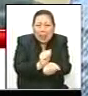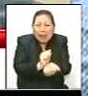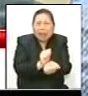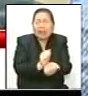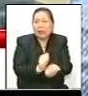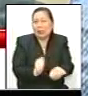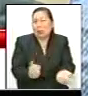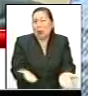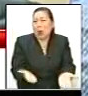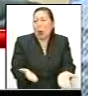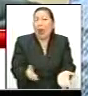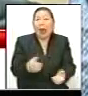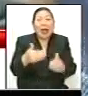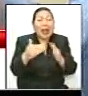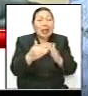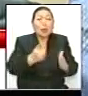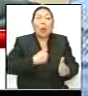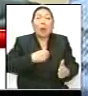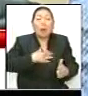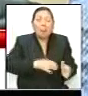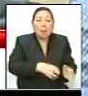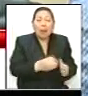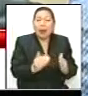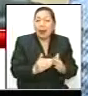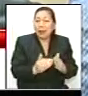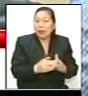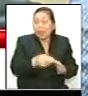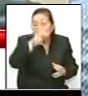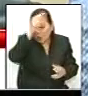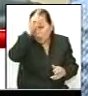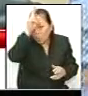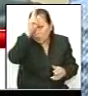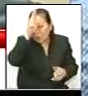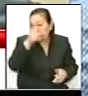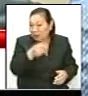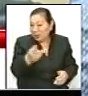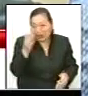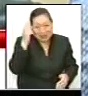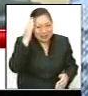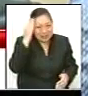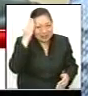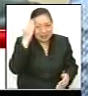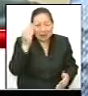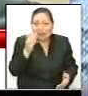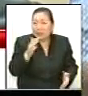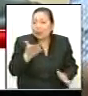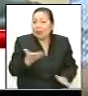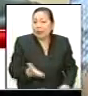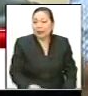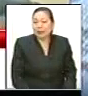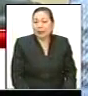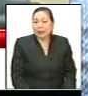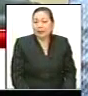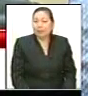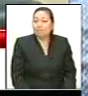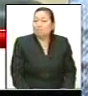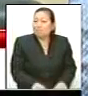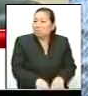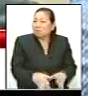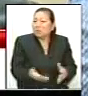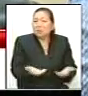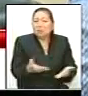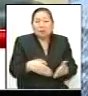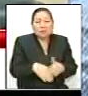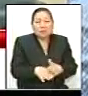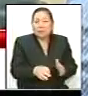haber movido una piedra. Y el Cusco, pues como ustedes saben, se mueve, se desentierra, se soterra